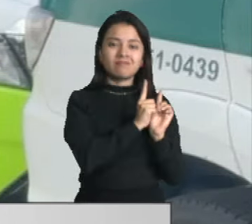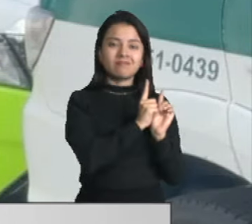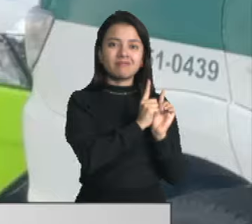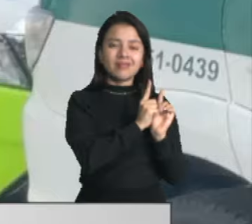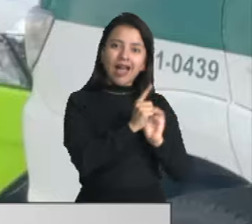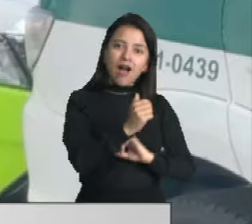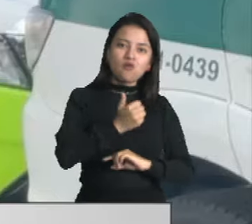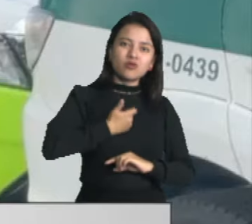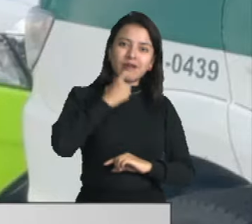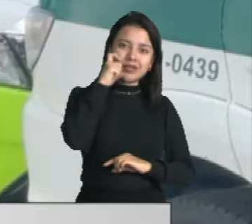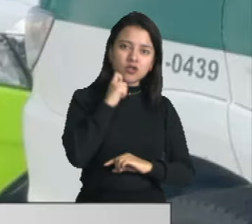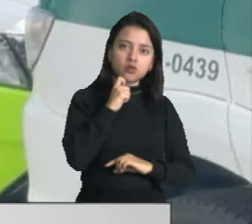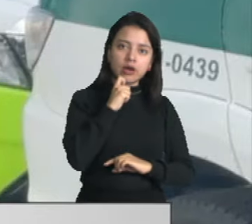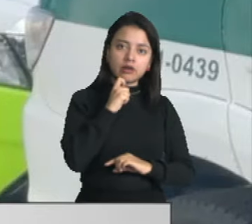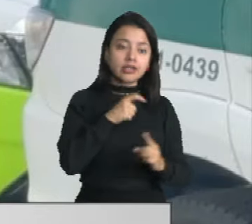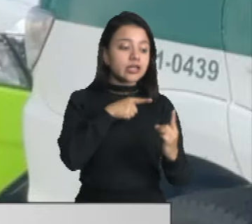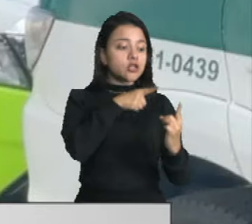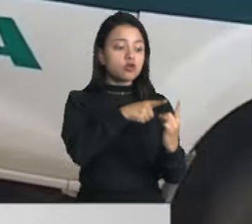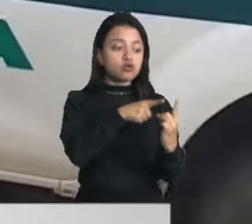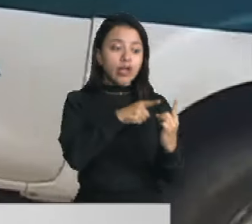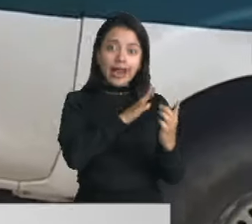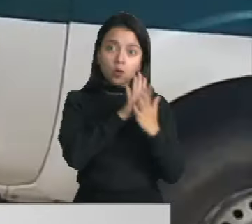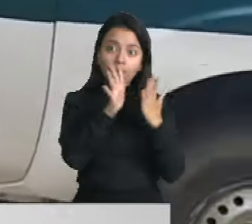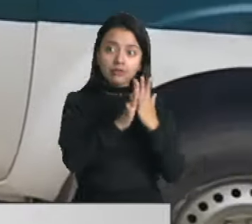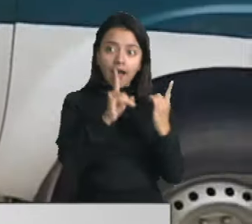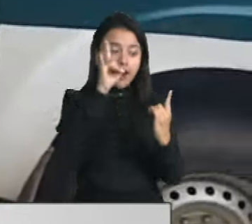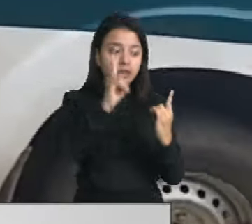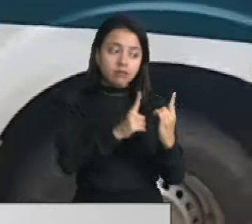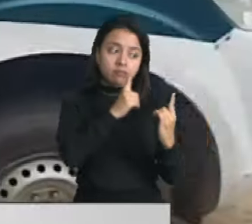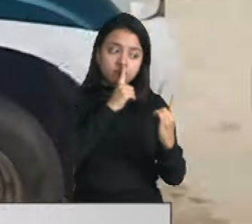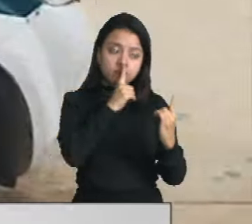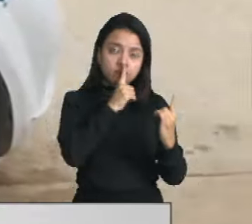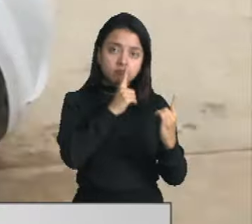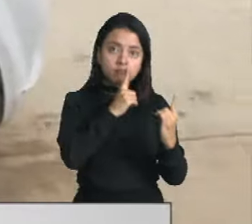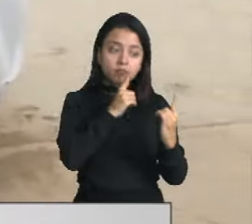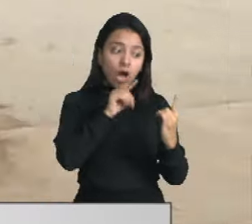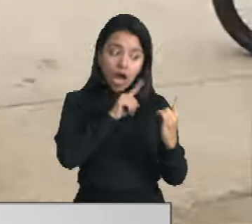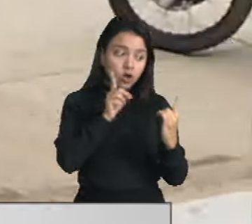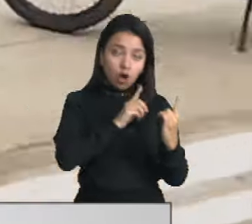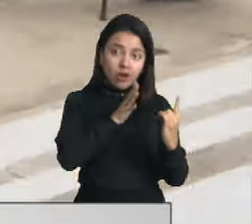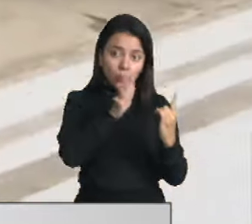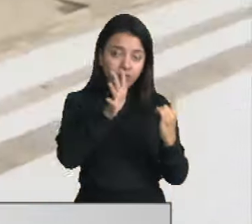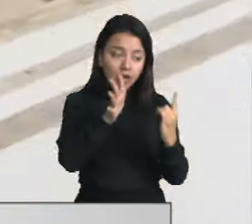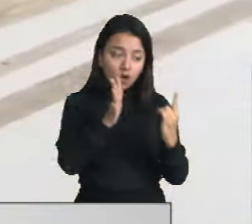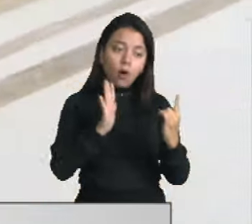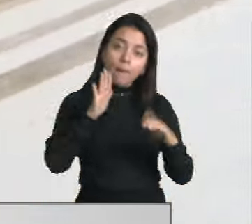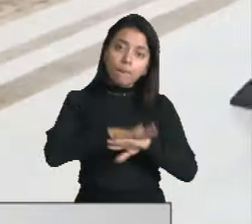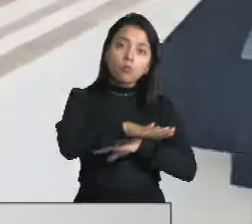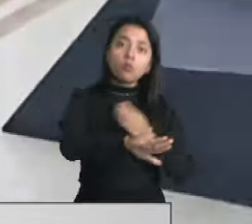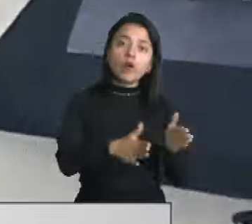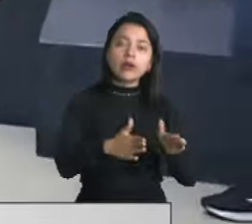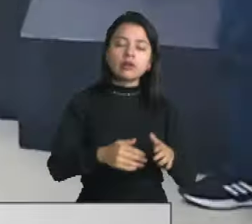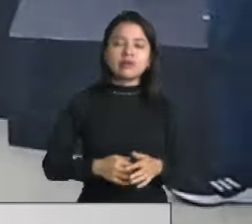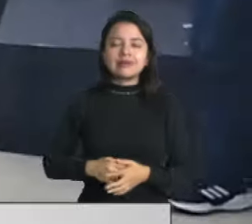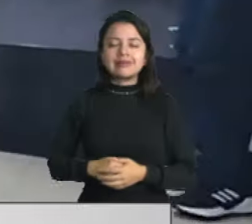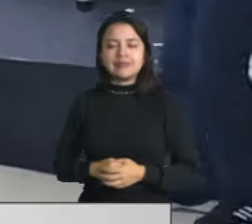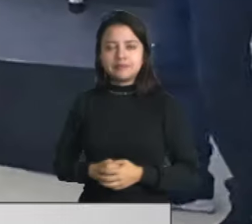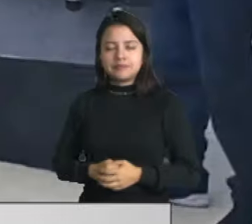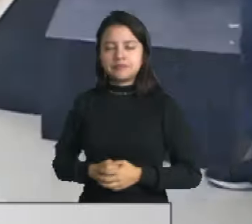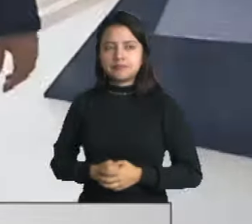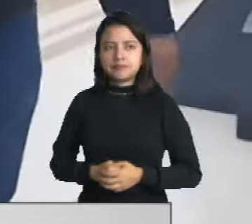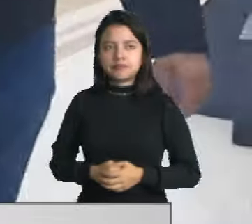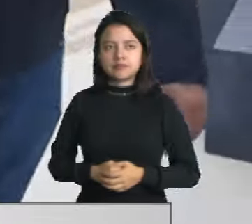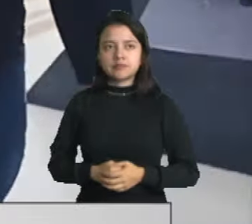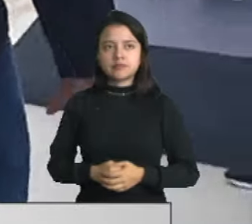esto lo amenazó de muerte para que no dijera nada. Fueron los maestros del menor en la vereda Caracolí del municipio del Carmen de